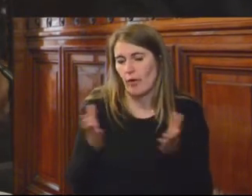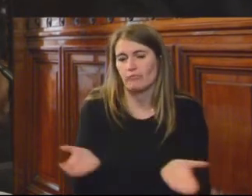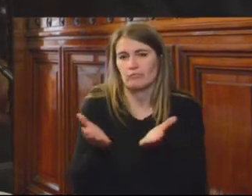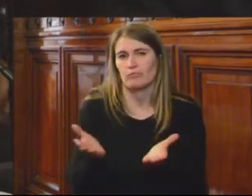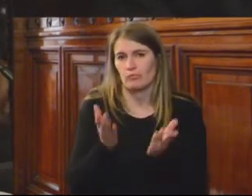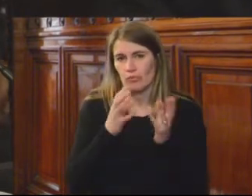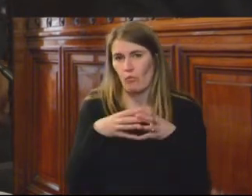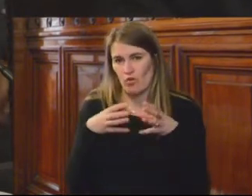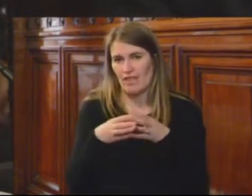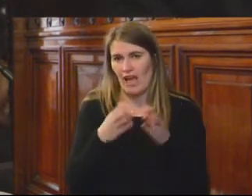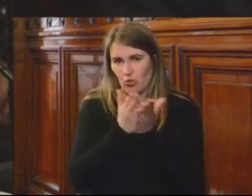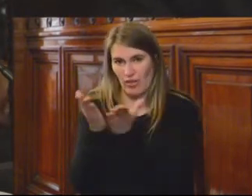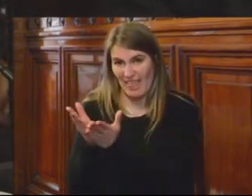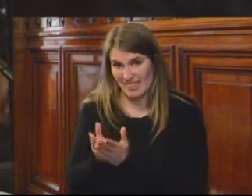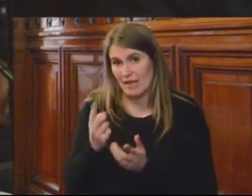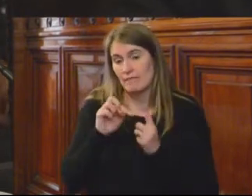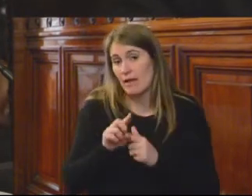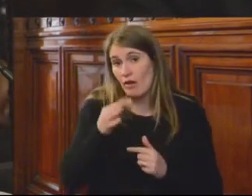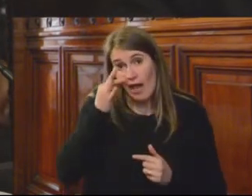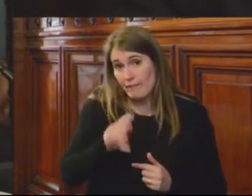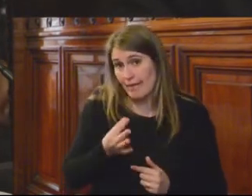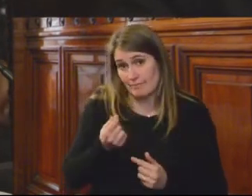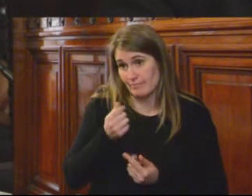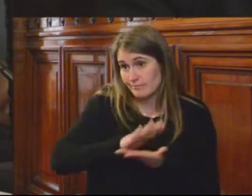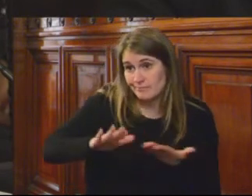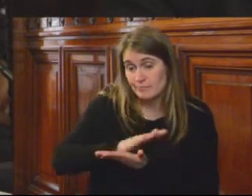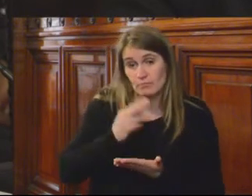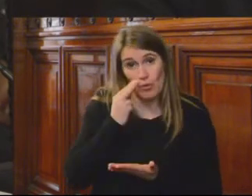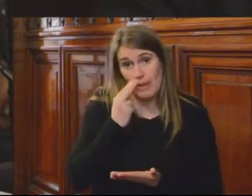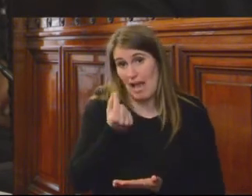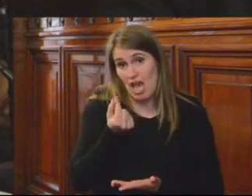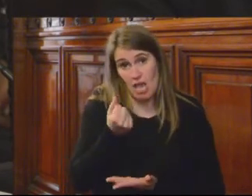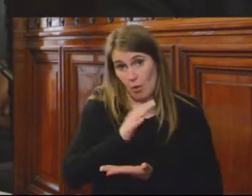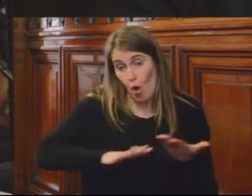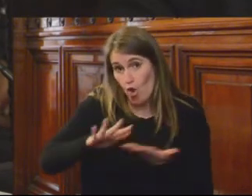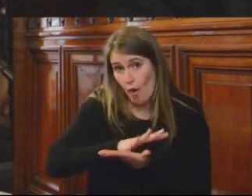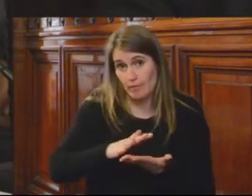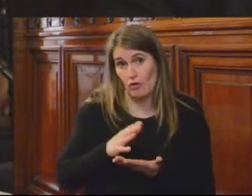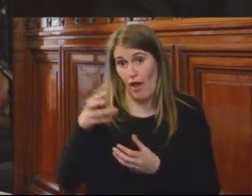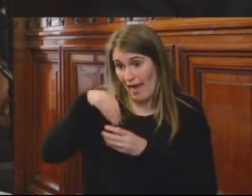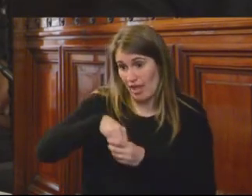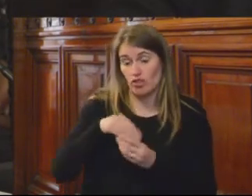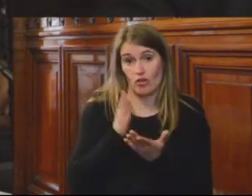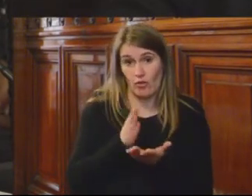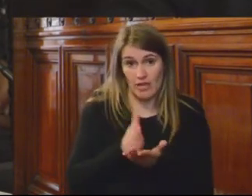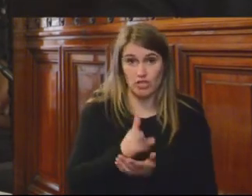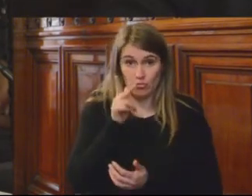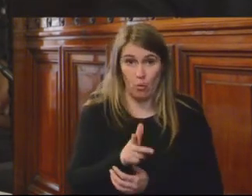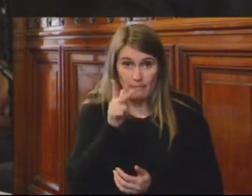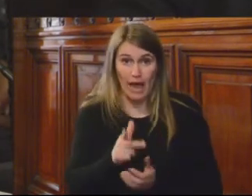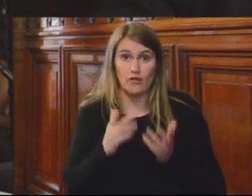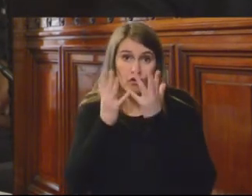embargo, con todas las circunstancias económicas que estamos atravesando, nosotros del Centro Juvenil de Derechos Humanos, en conjunto con diversas